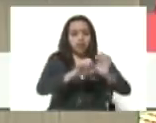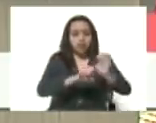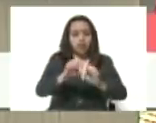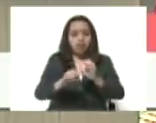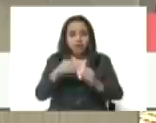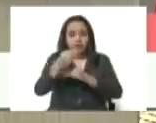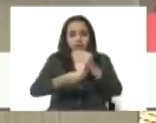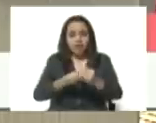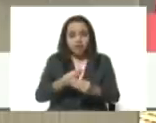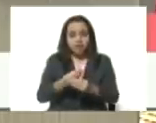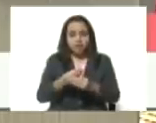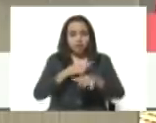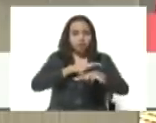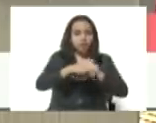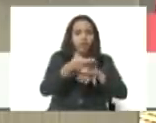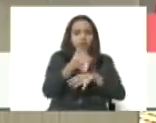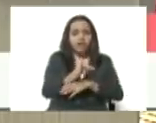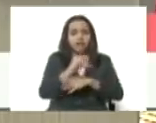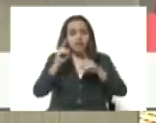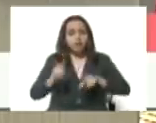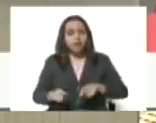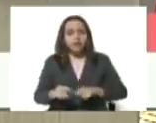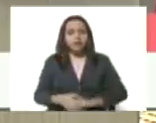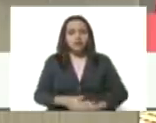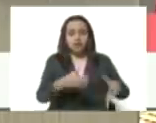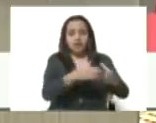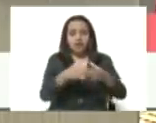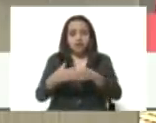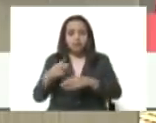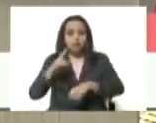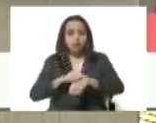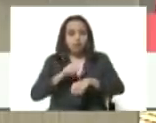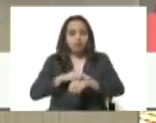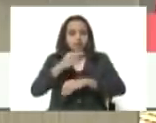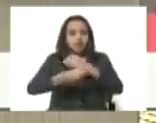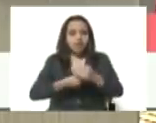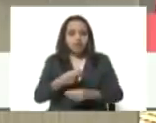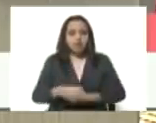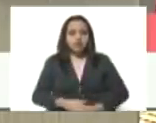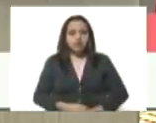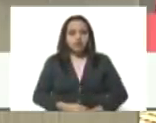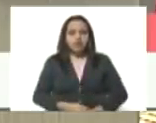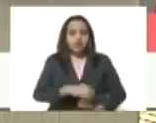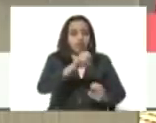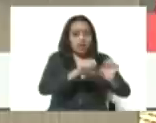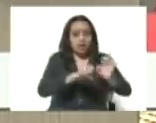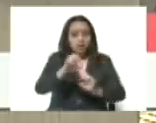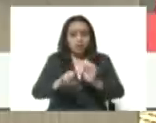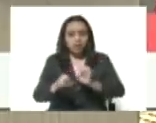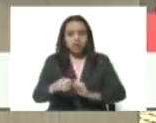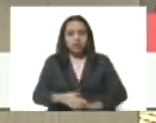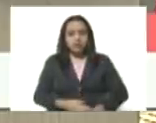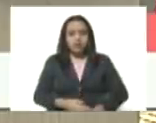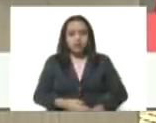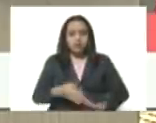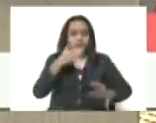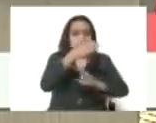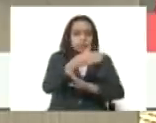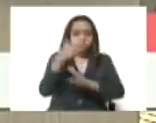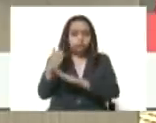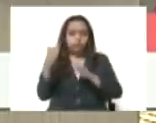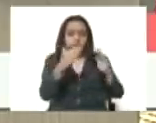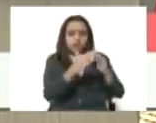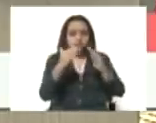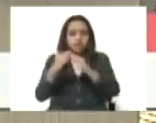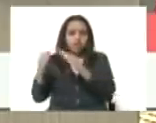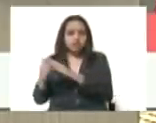hacemos de forma masiva, sino también con los equipos médicos haciendo la clínica de, en estas visitas del casa por